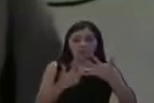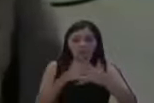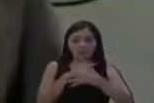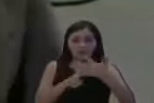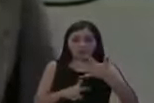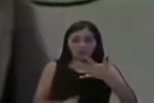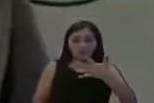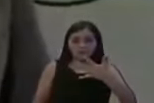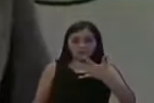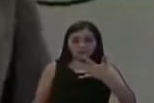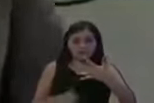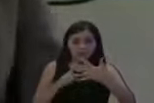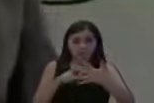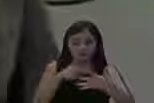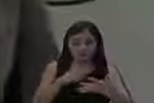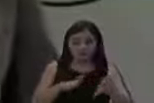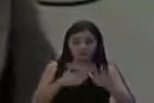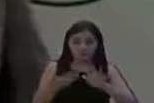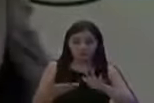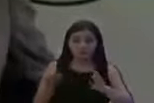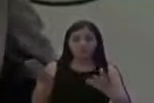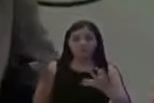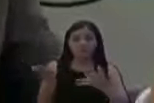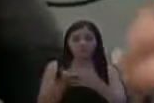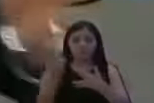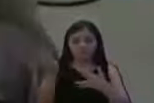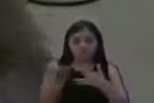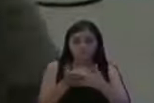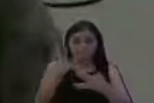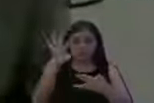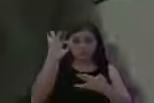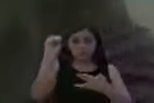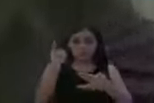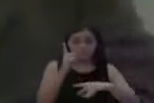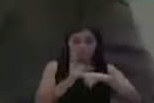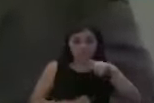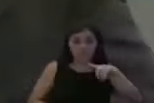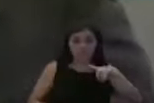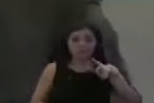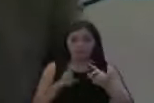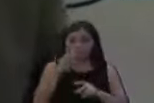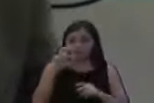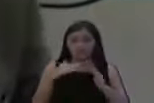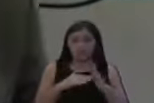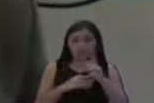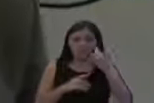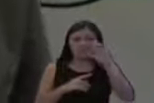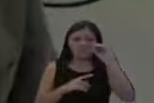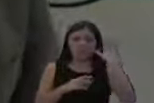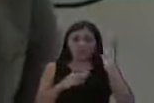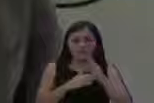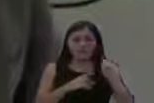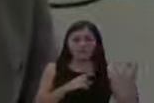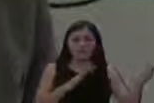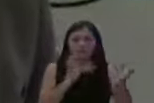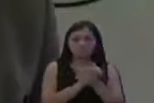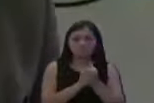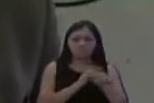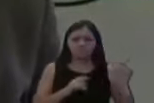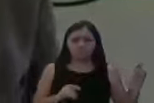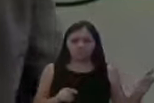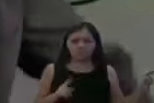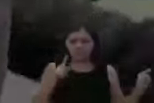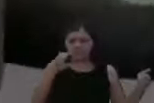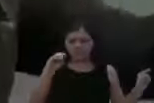la mitad va a la esposa de esos 200,000 100,000 son para la esposa paga cero de impuesto en otros